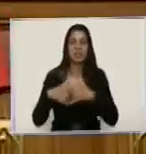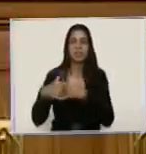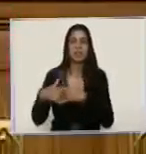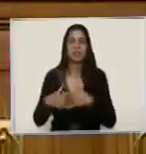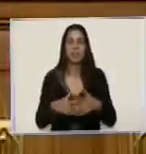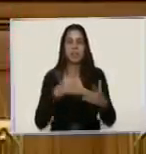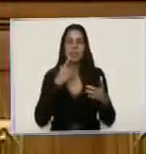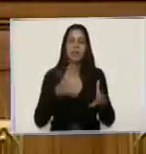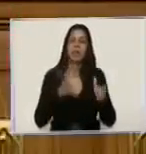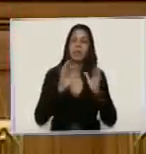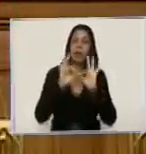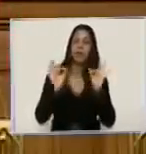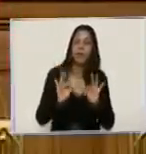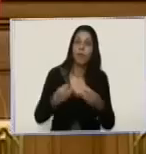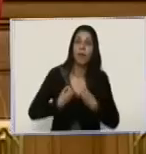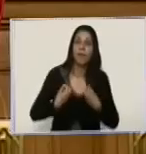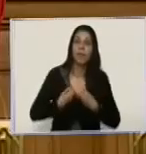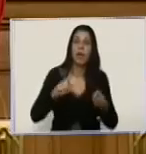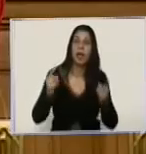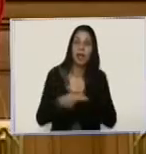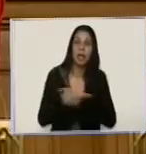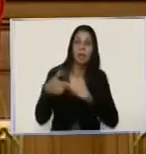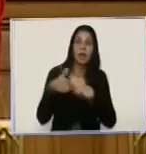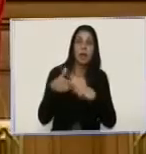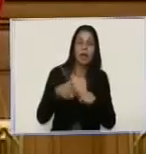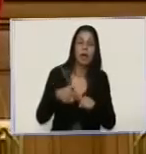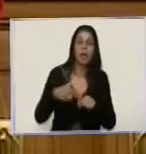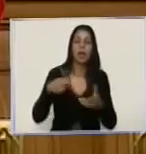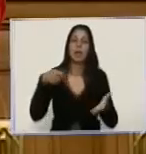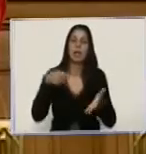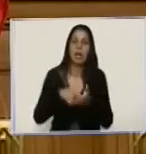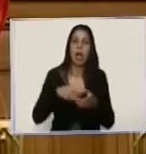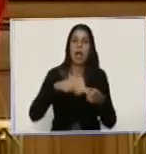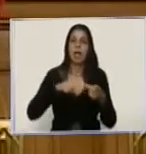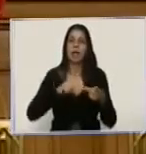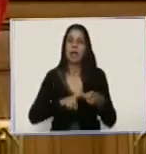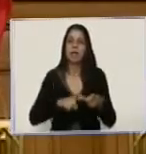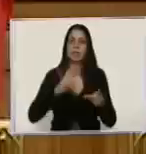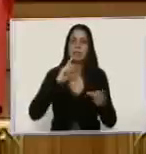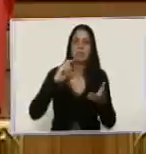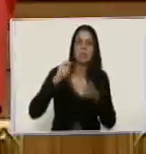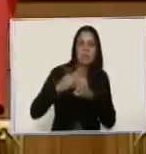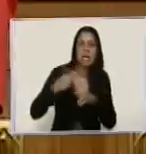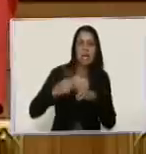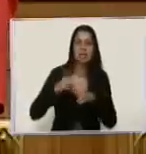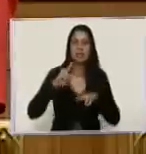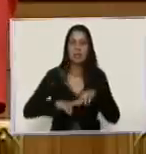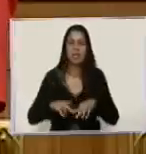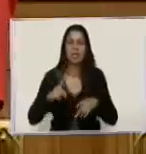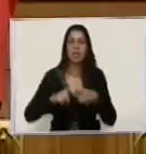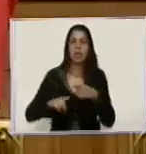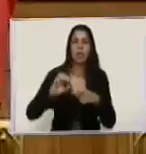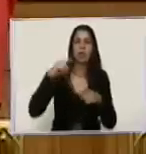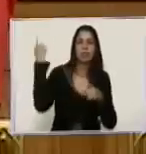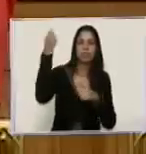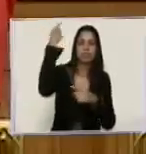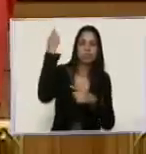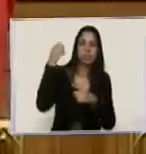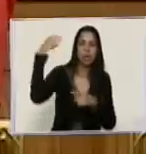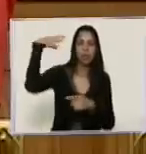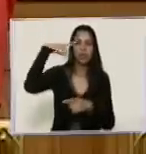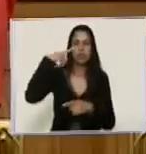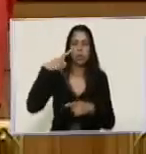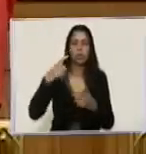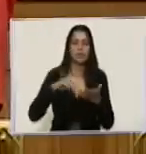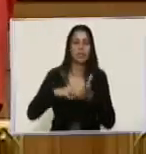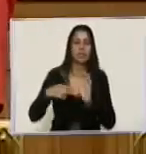decir, usted sustituye el petróleo por gas, por carbón, eólica, solar, lo que se le ocurra, hidráulica, y viene una caída